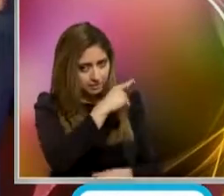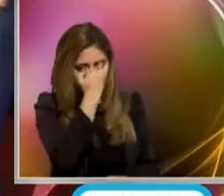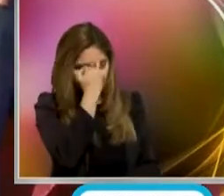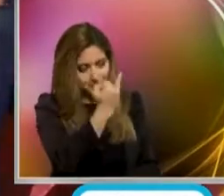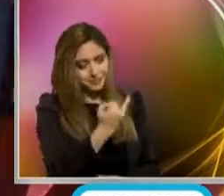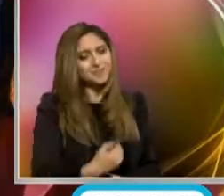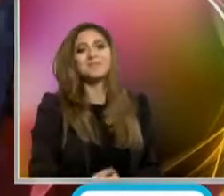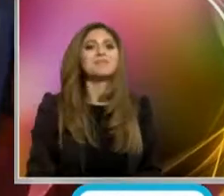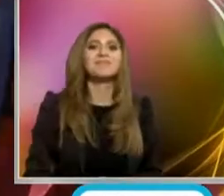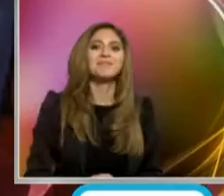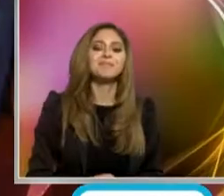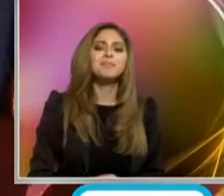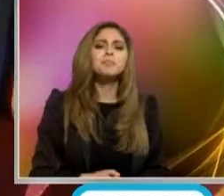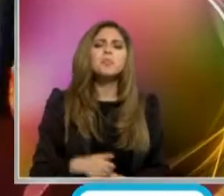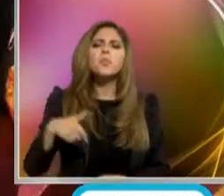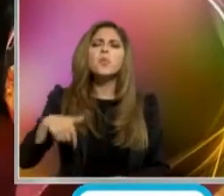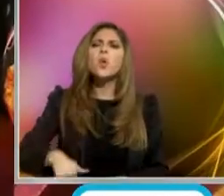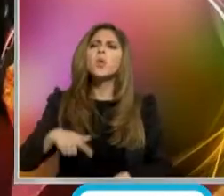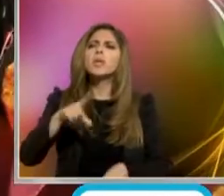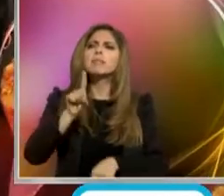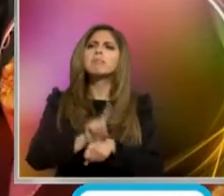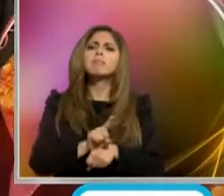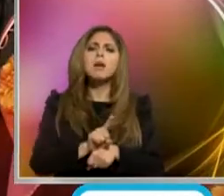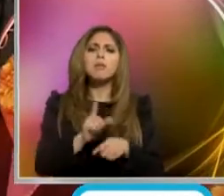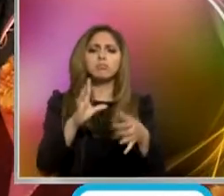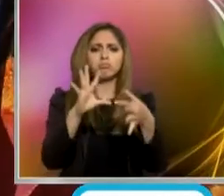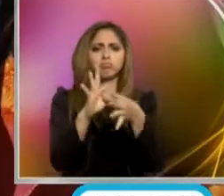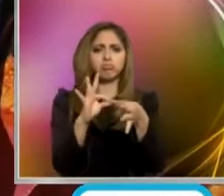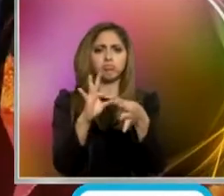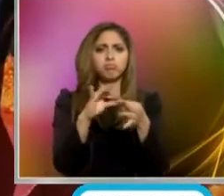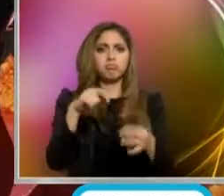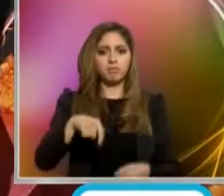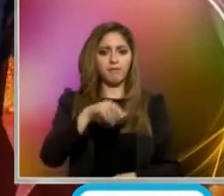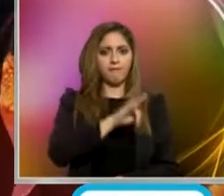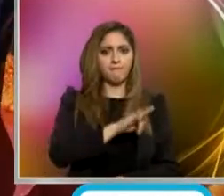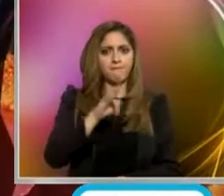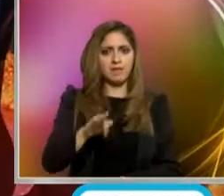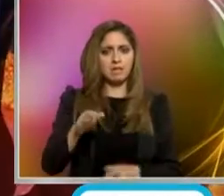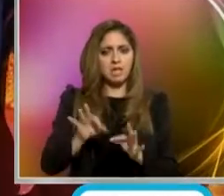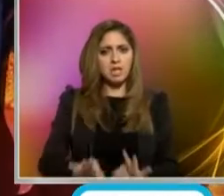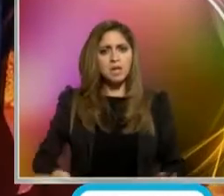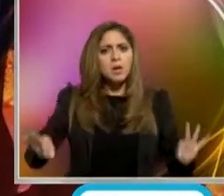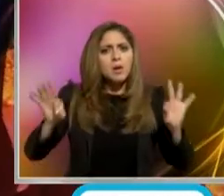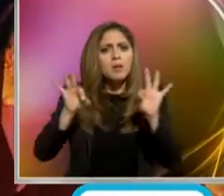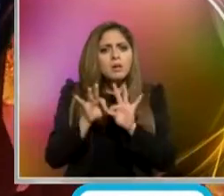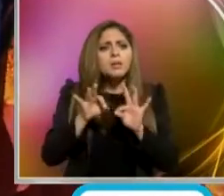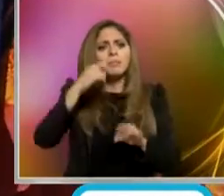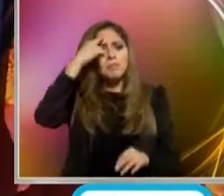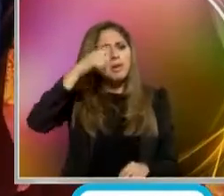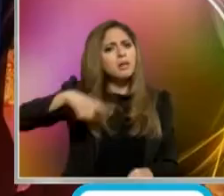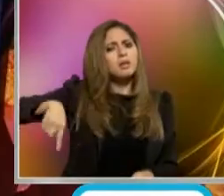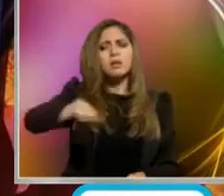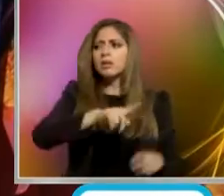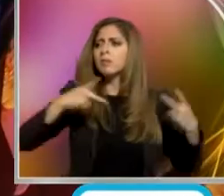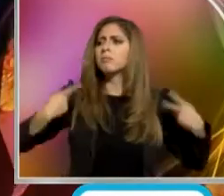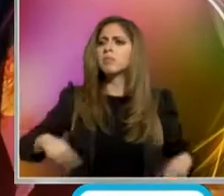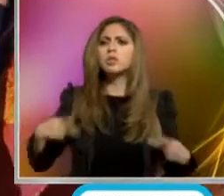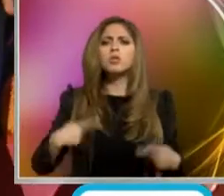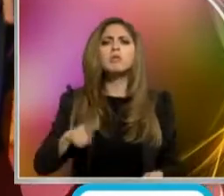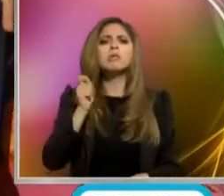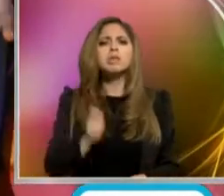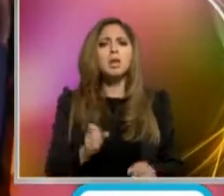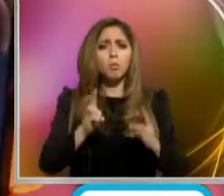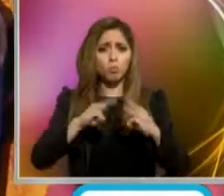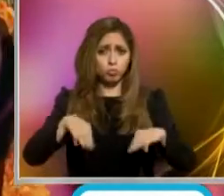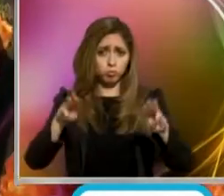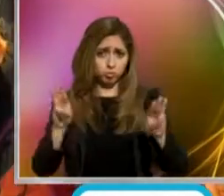estás? Vamos a hablar hoy un poco, y tiene mucho que ver con la fecha tan importante para la gente el día de hoy, de la música,